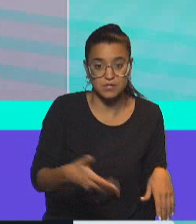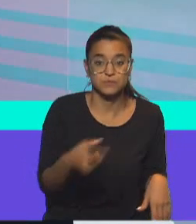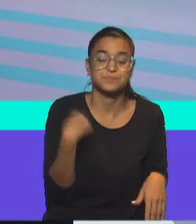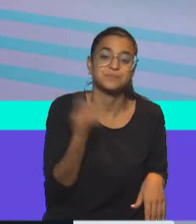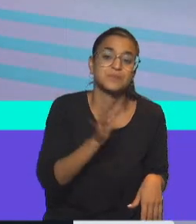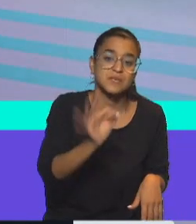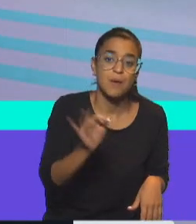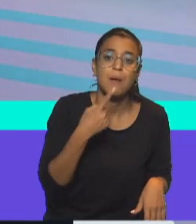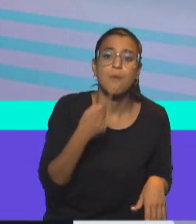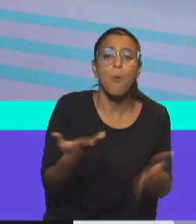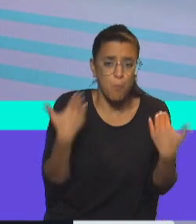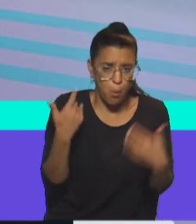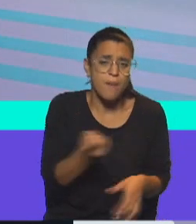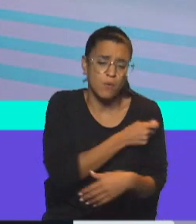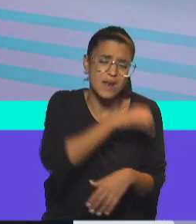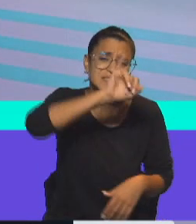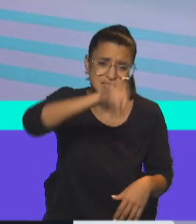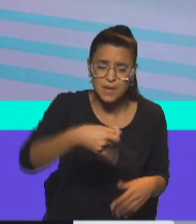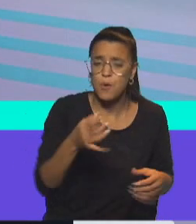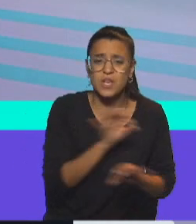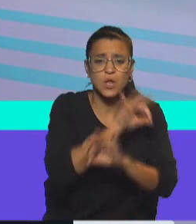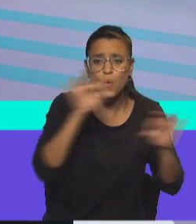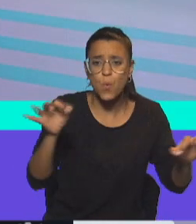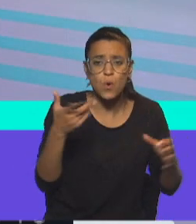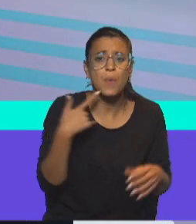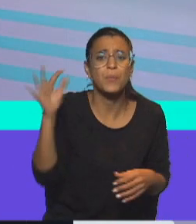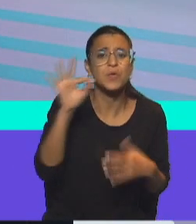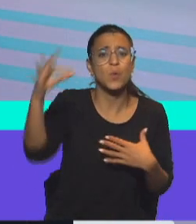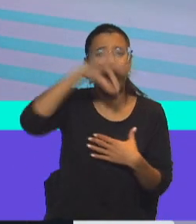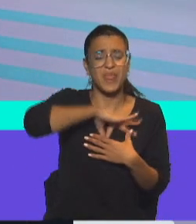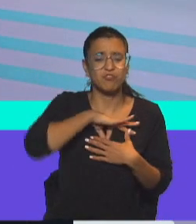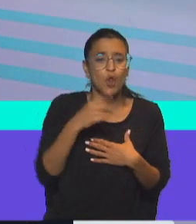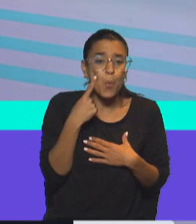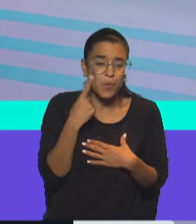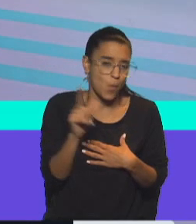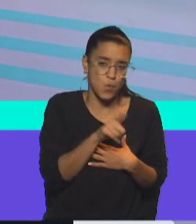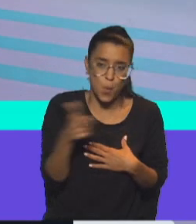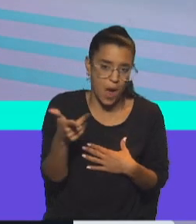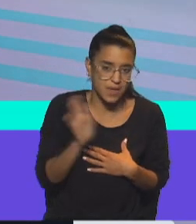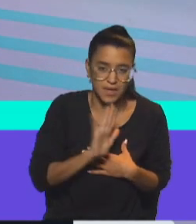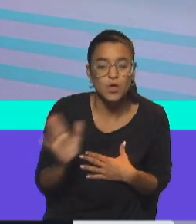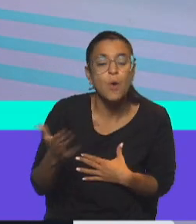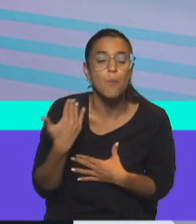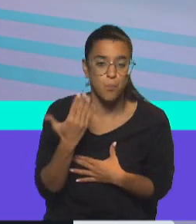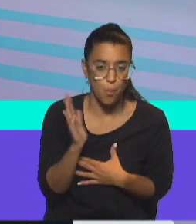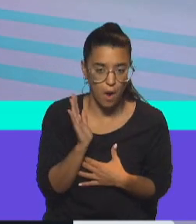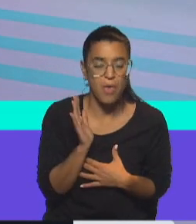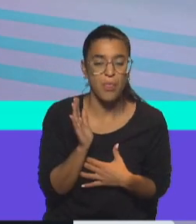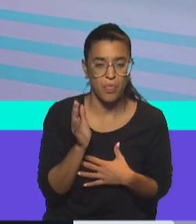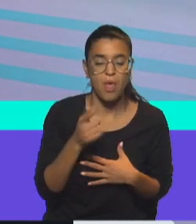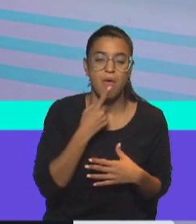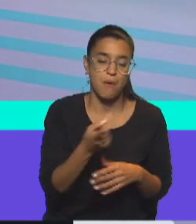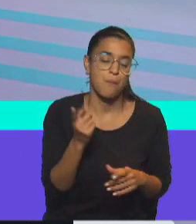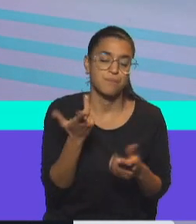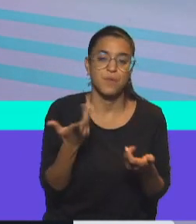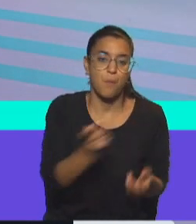es una contraindicación, ¿sí? Porque ninguna tiene el virus vivo, con lo cual eventualmente podrían usarse, todas las vacunas